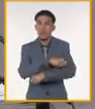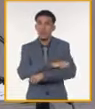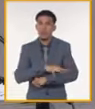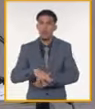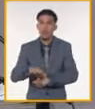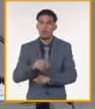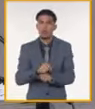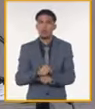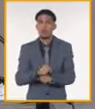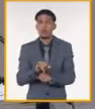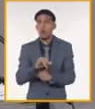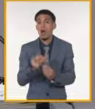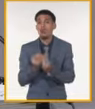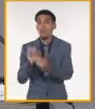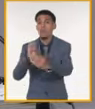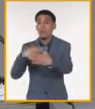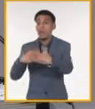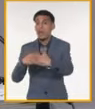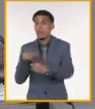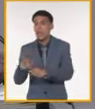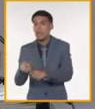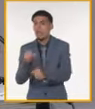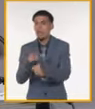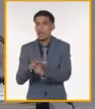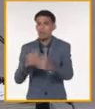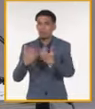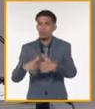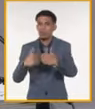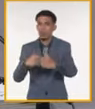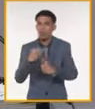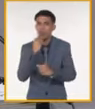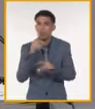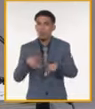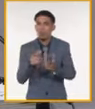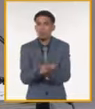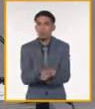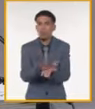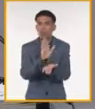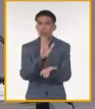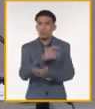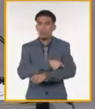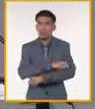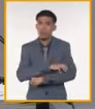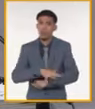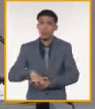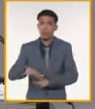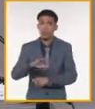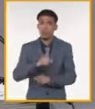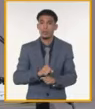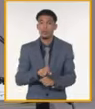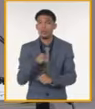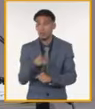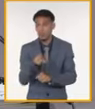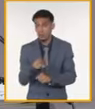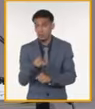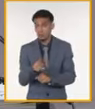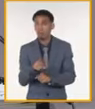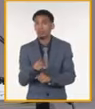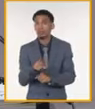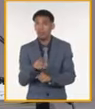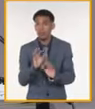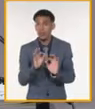se logran rendimientos mayores podemos cumplir compromisos con la alimentación de la de la población en esos casos el impuesto sobre